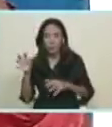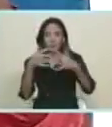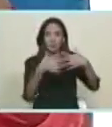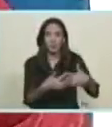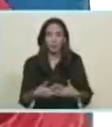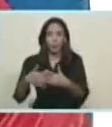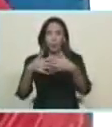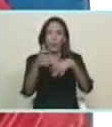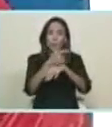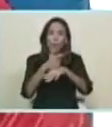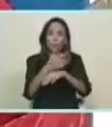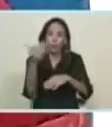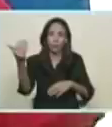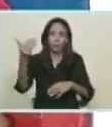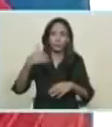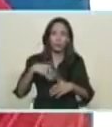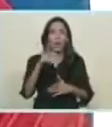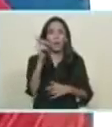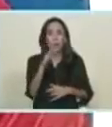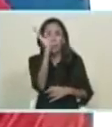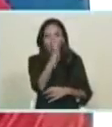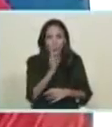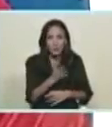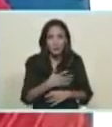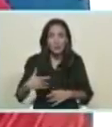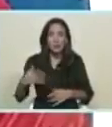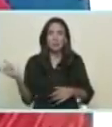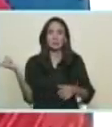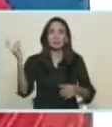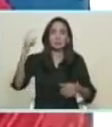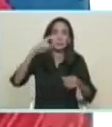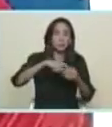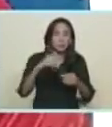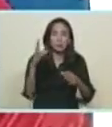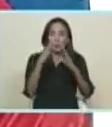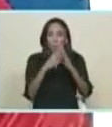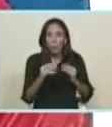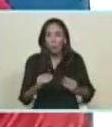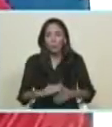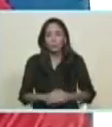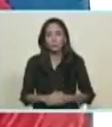de los Estados Unidos a través del gobierno de Brasil entonces, todo.